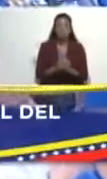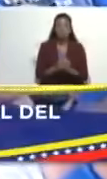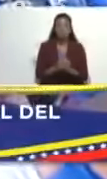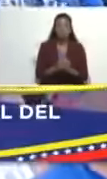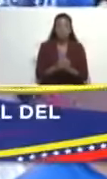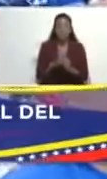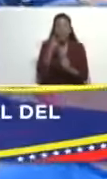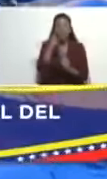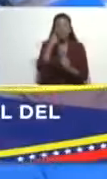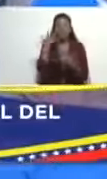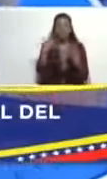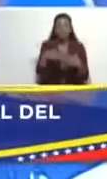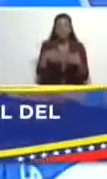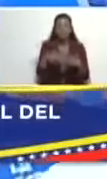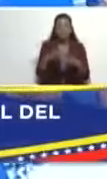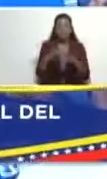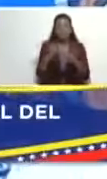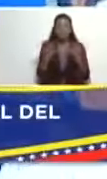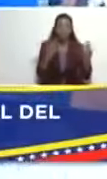Hemos visto